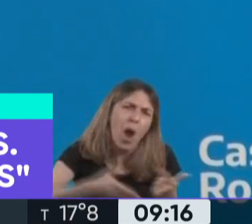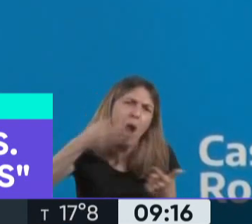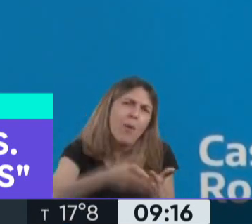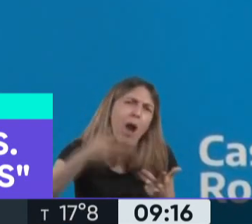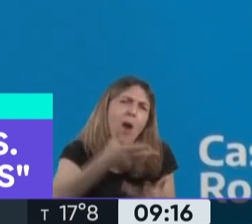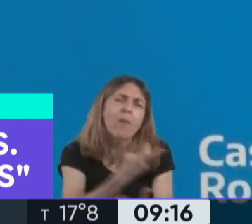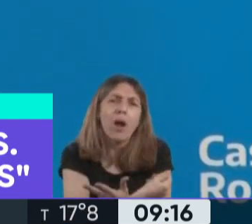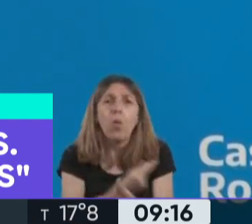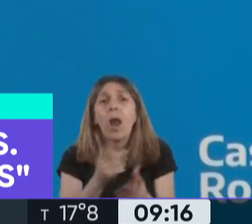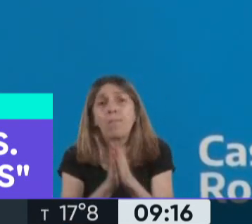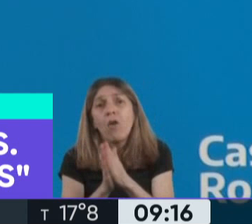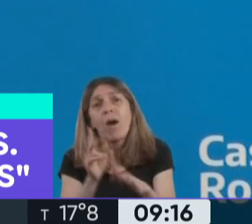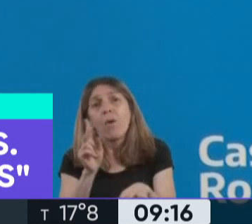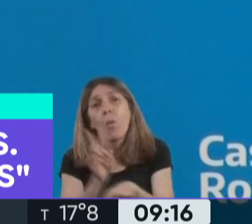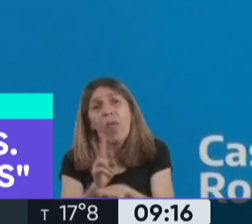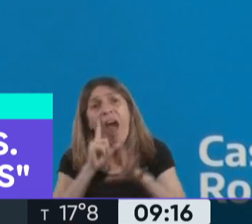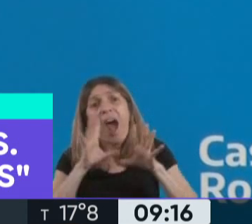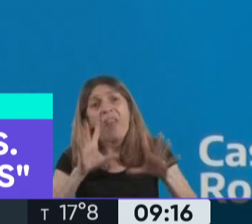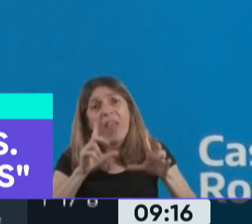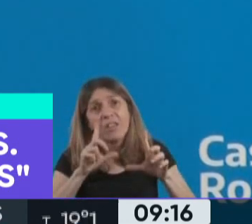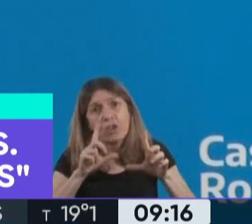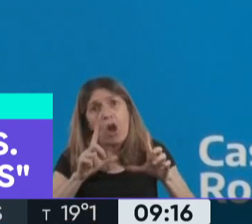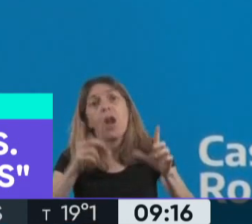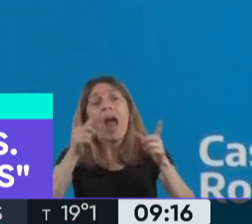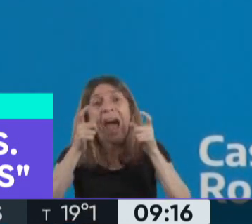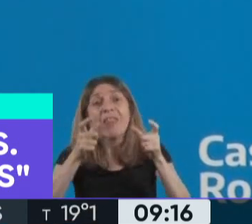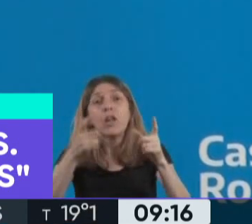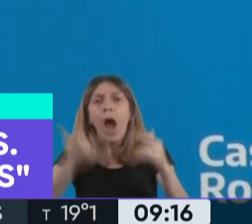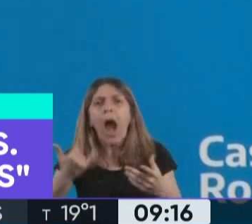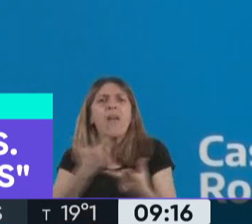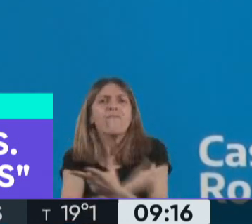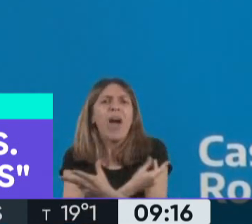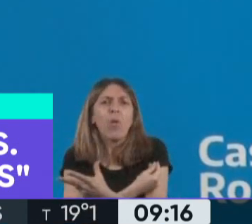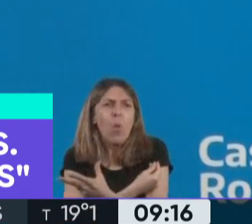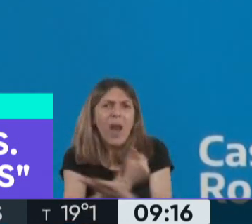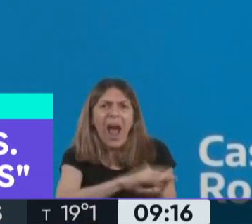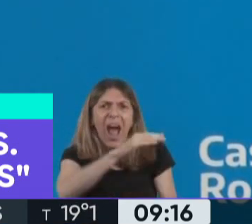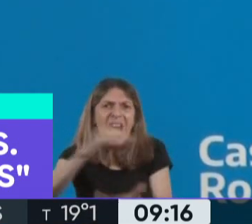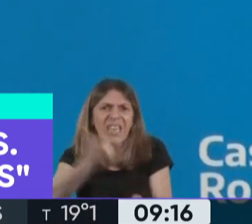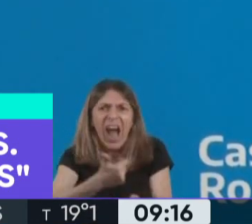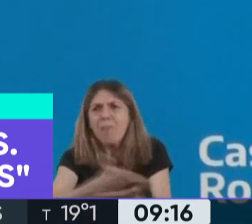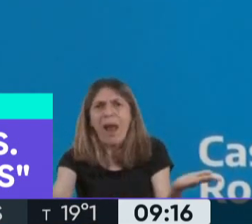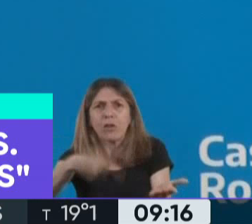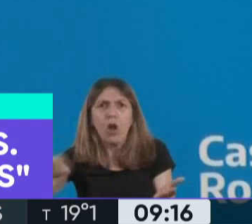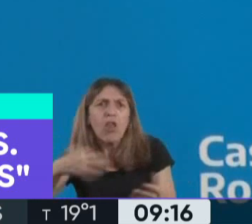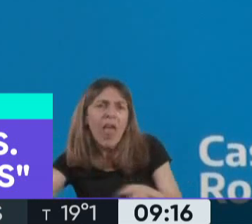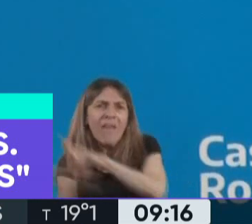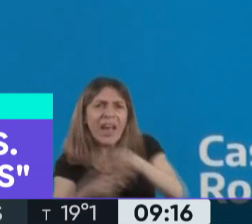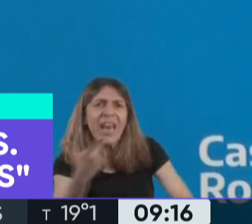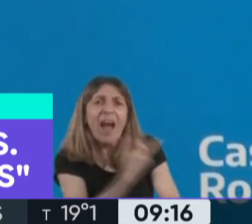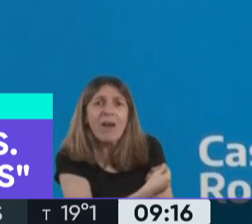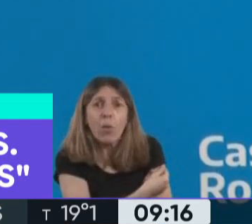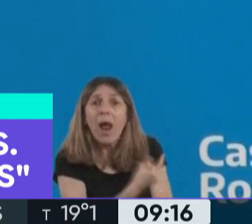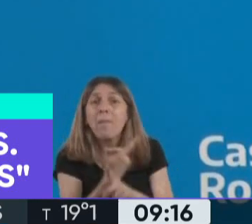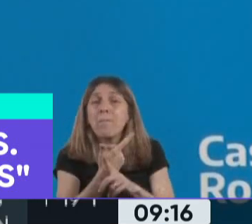Entonces, cuidemos este momento, hay vacunas disponibles, hay vacunas para todos y para todas. Se tienen que ir a vacunar, sobre todo la